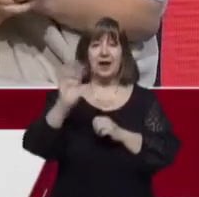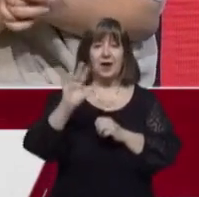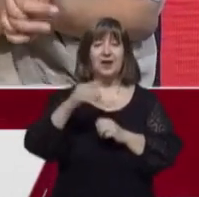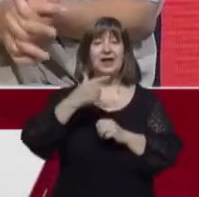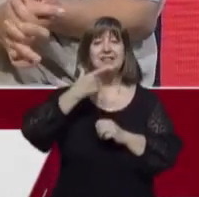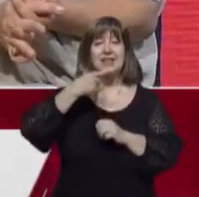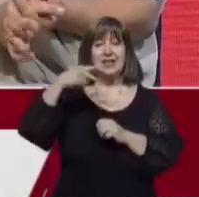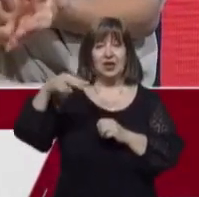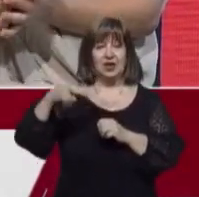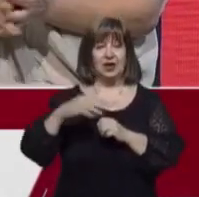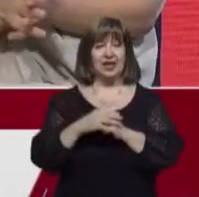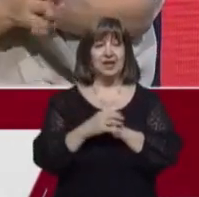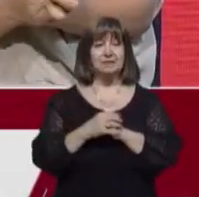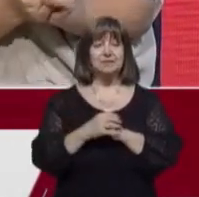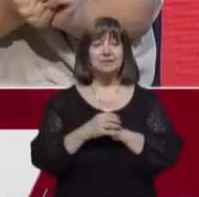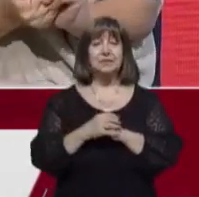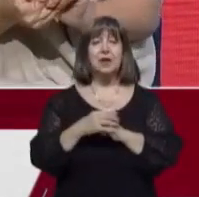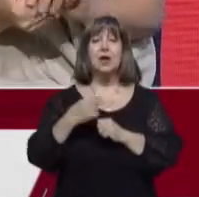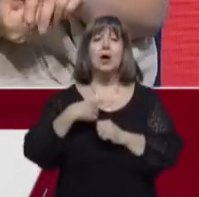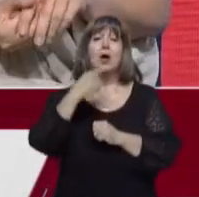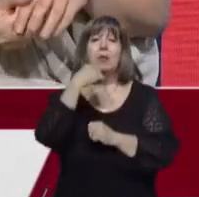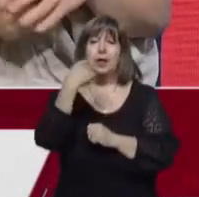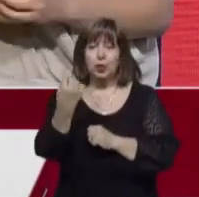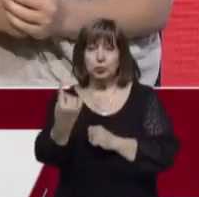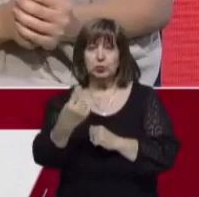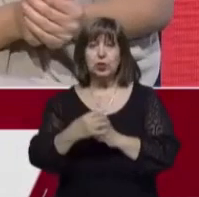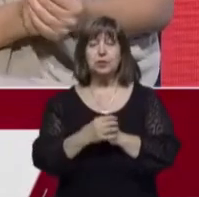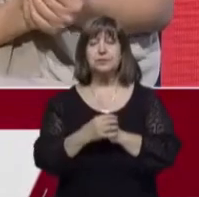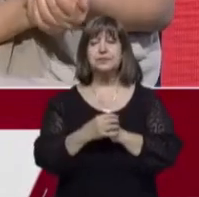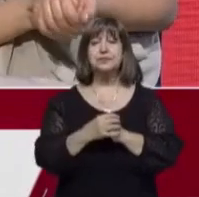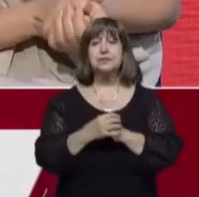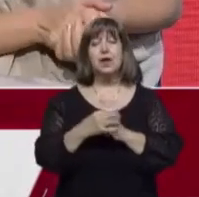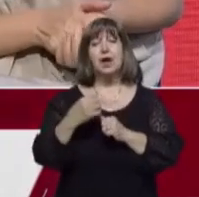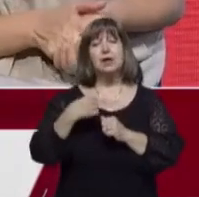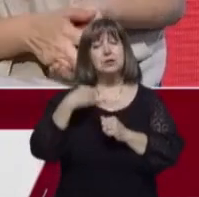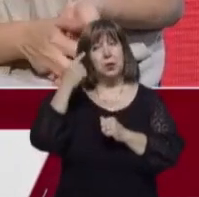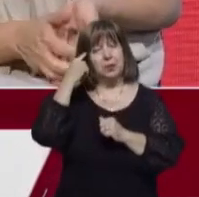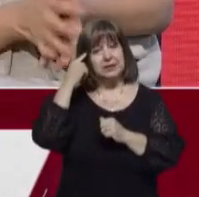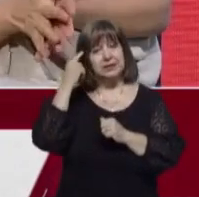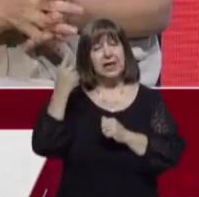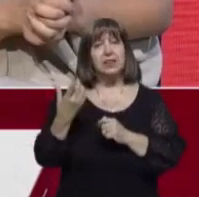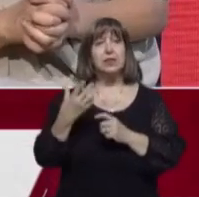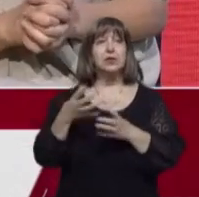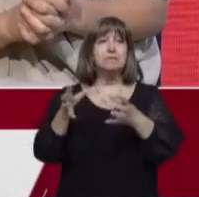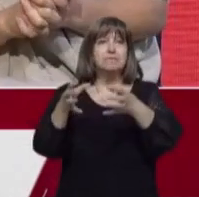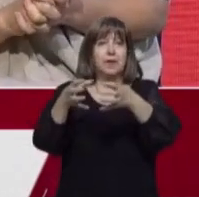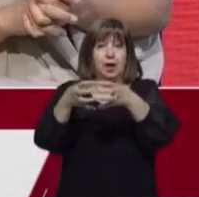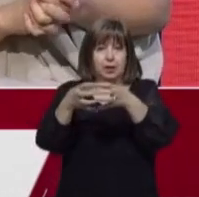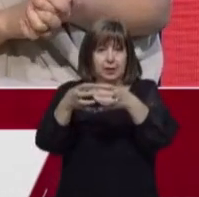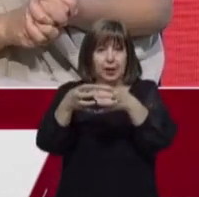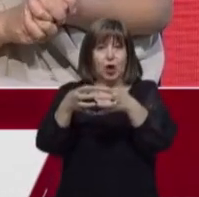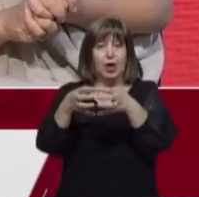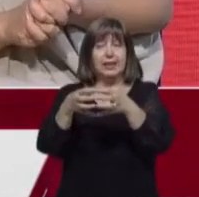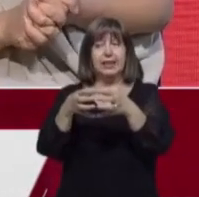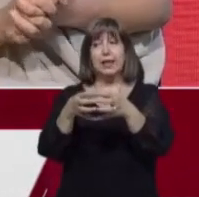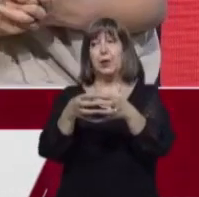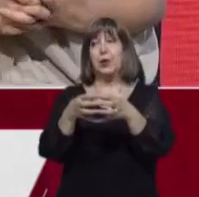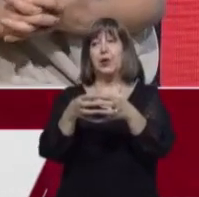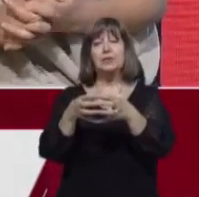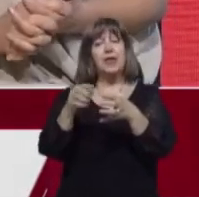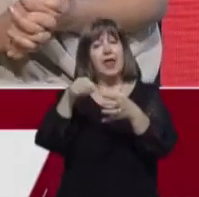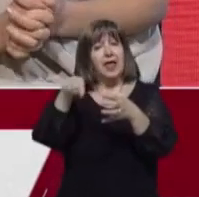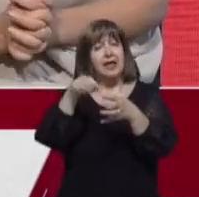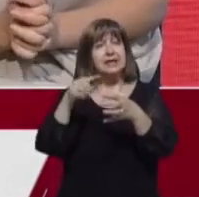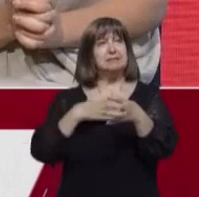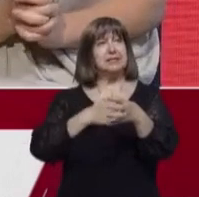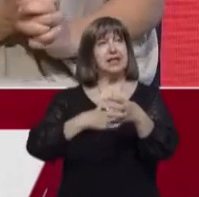chicos, ¿qué tal? Muy bien. Un gusto escucharte. Mi consulta es la siguiente. Yo estoy pensando tal vez en aquella persona que integra un colectivo que se siente discriminada,